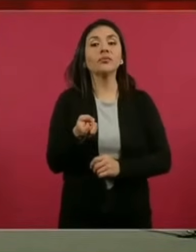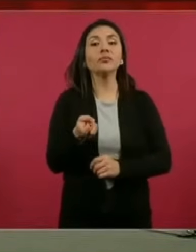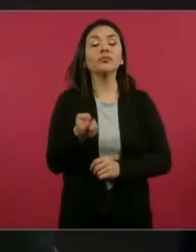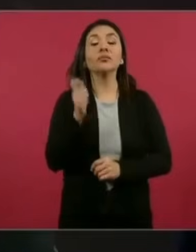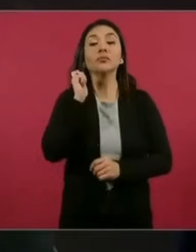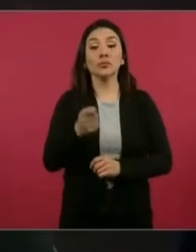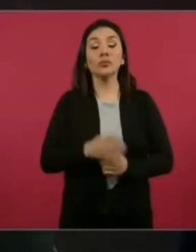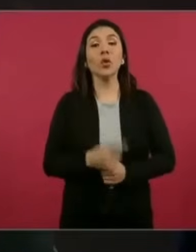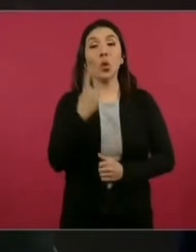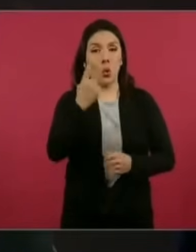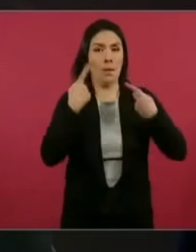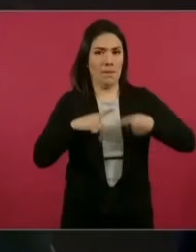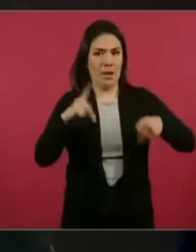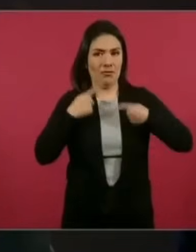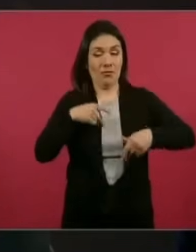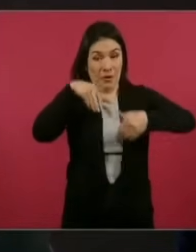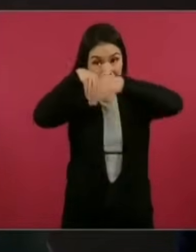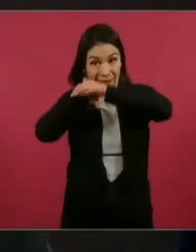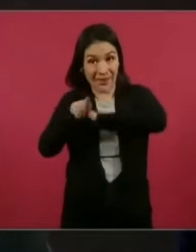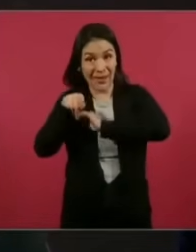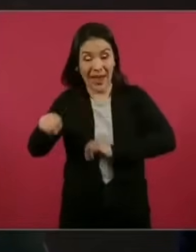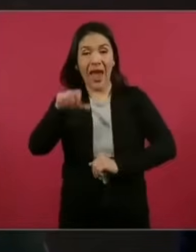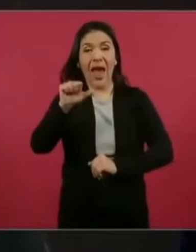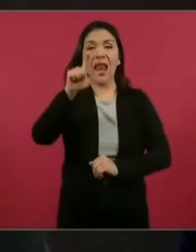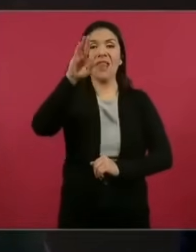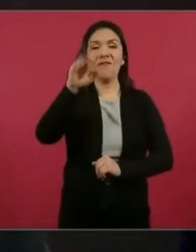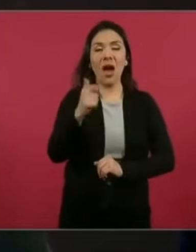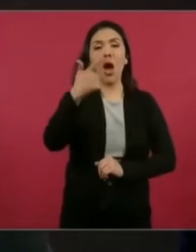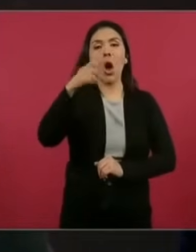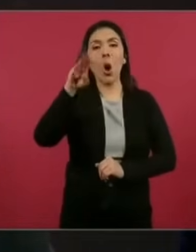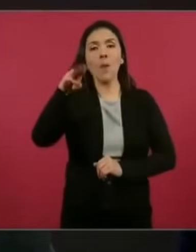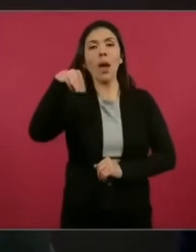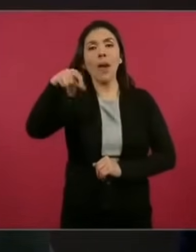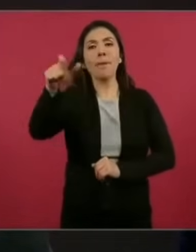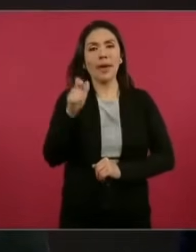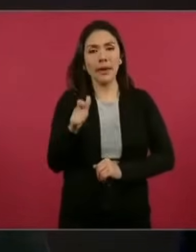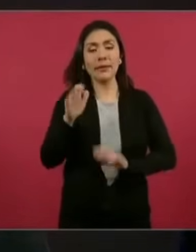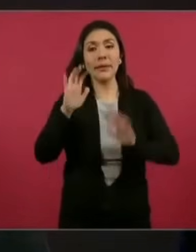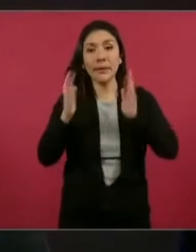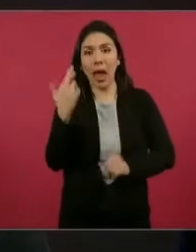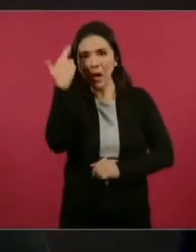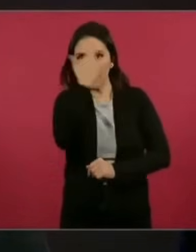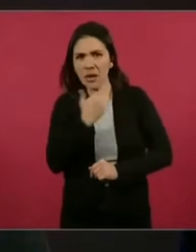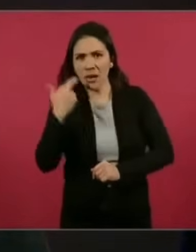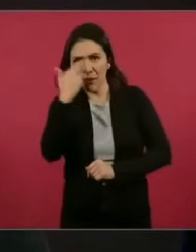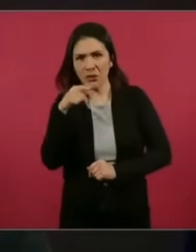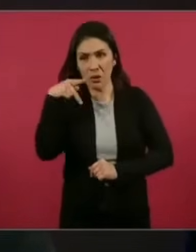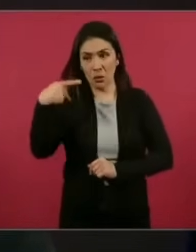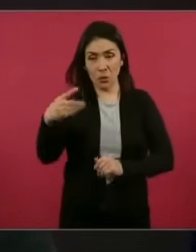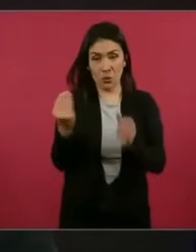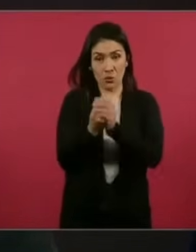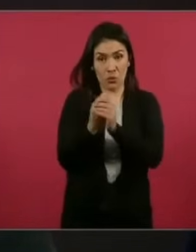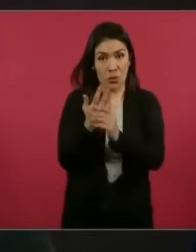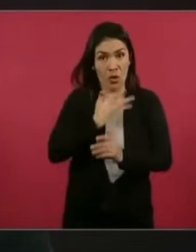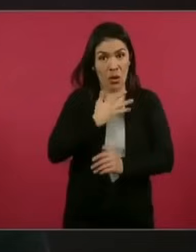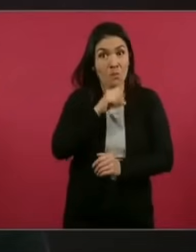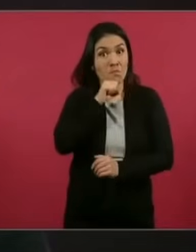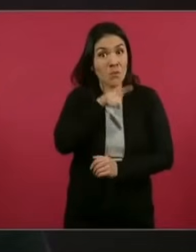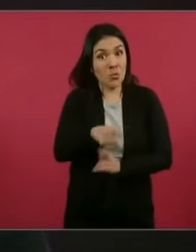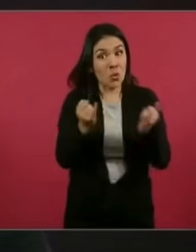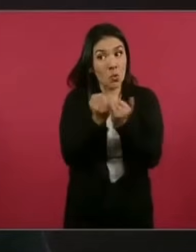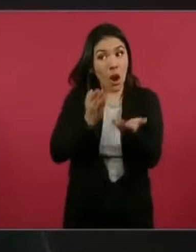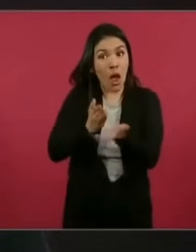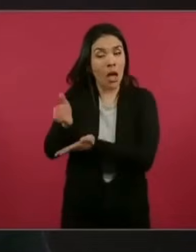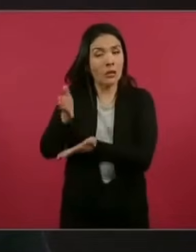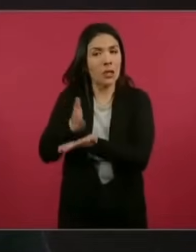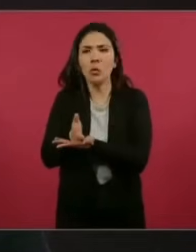un usuario se metió a la aplicación de AlphaGo MX y se revisó si la aplicación de producción había tenido ese mismo acceso y